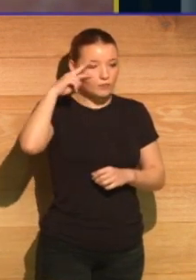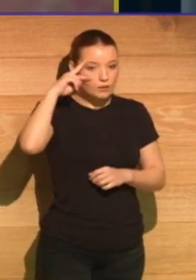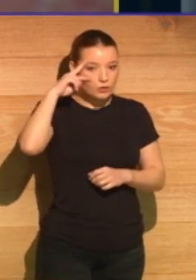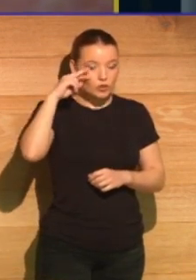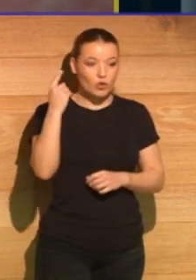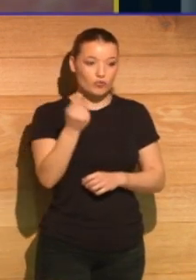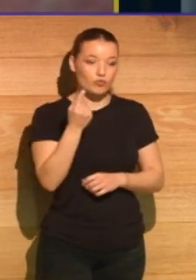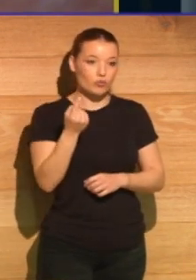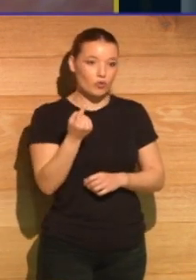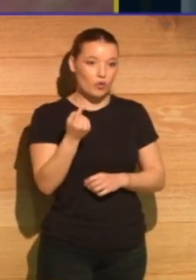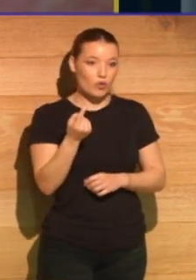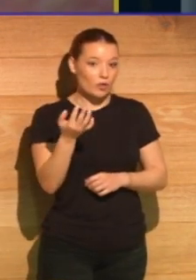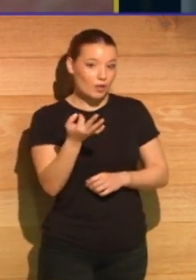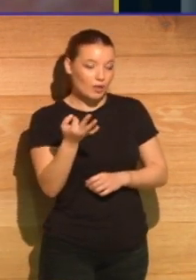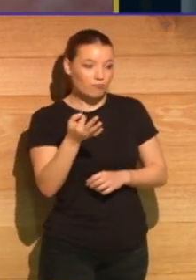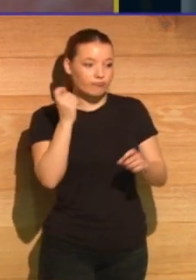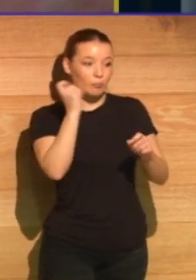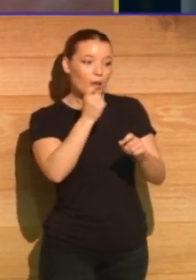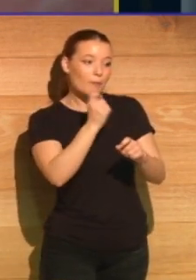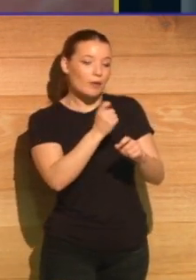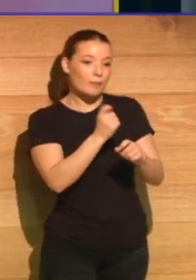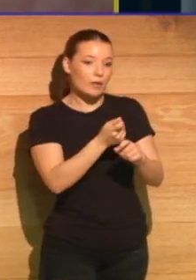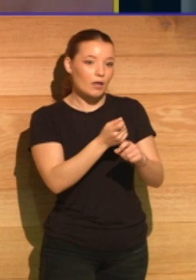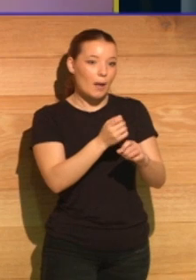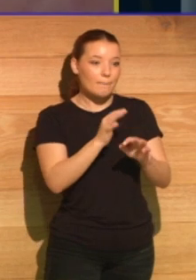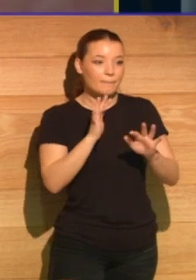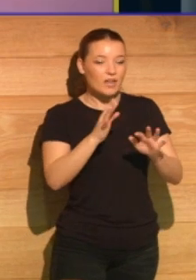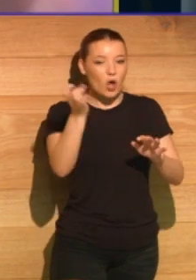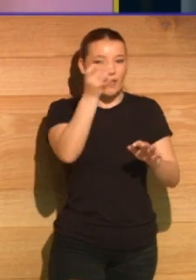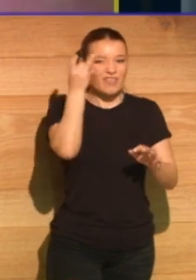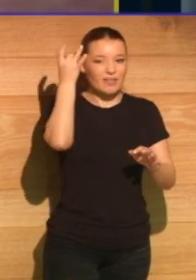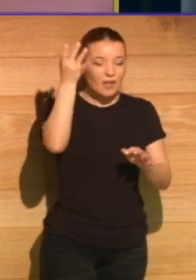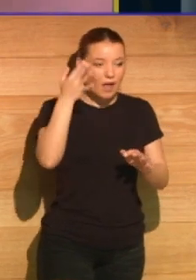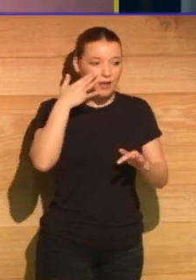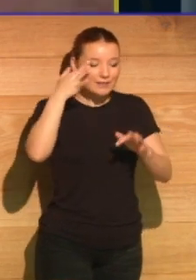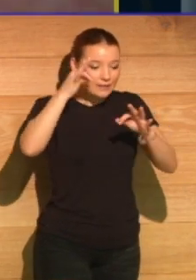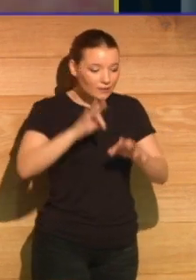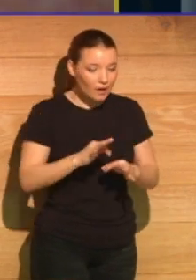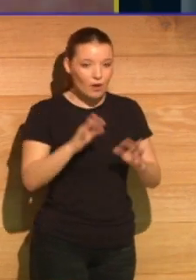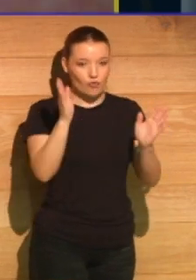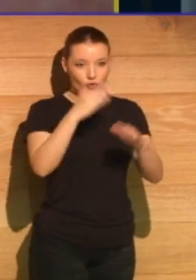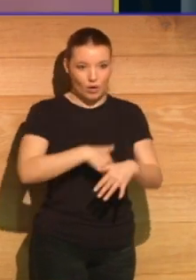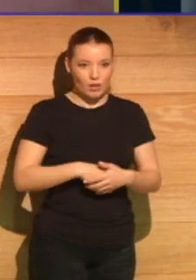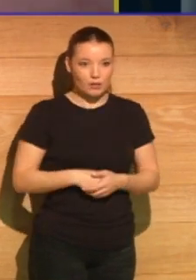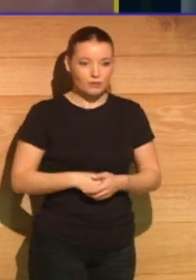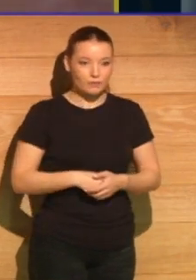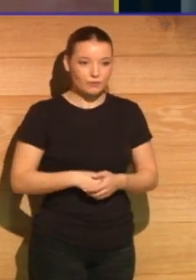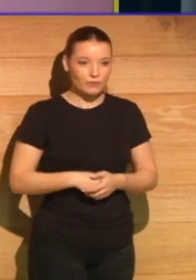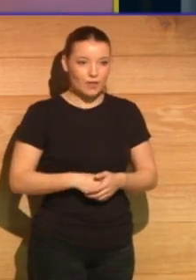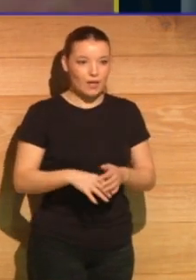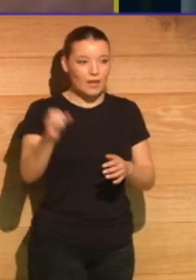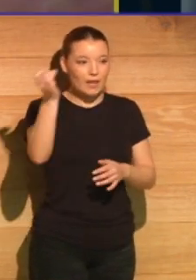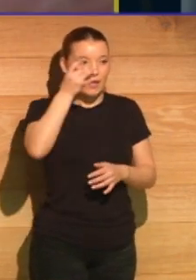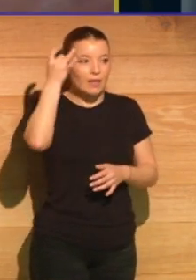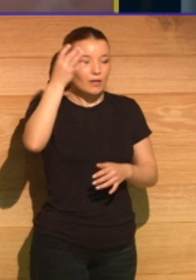en darle así al tornillo, pero no tenemos una idea, lo que dicen los ingleses, un big picture, una